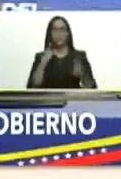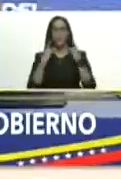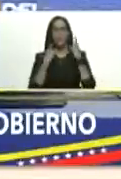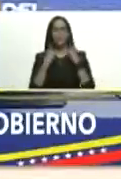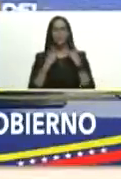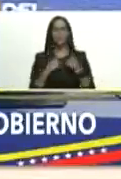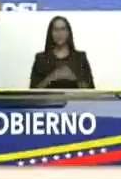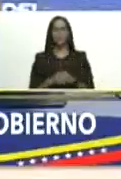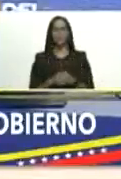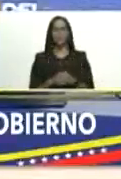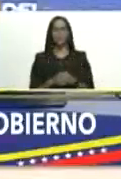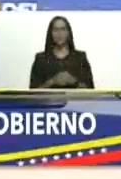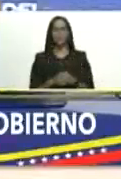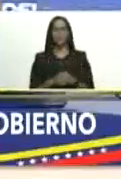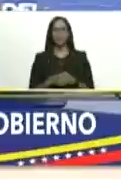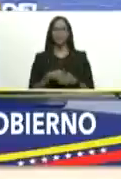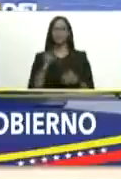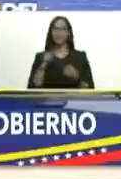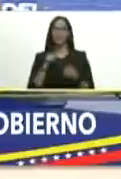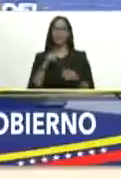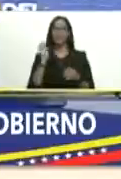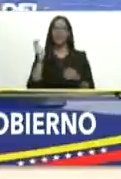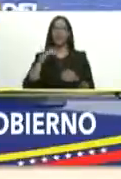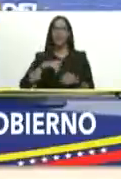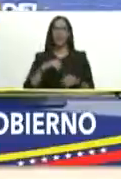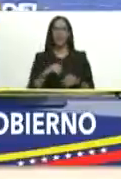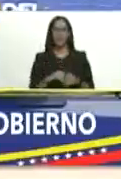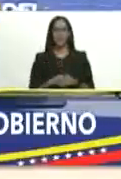No, no, este es Tobar de Aragua.